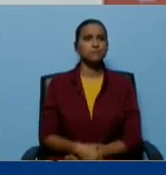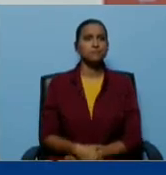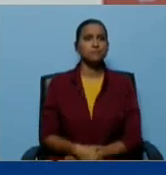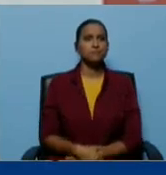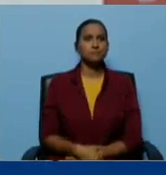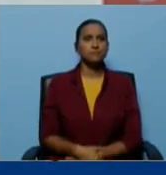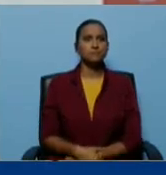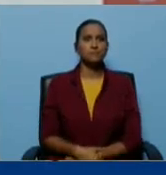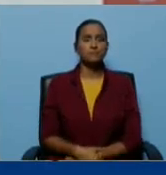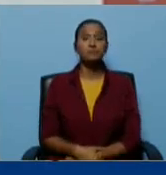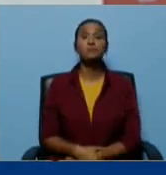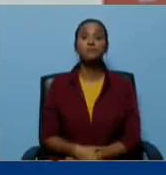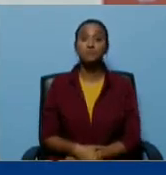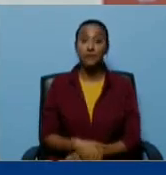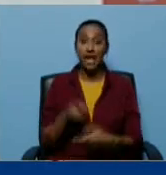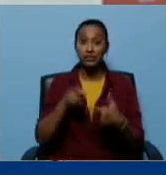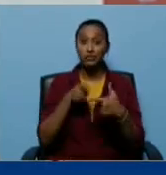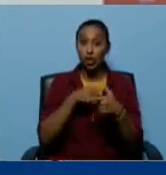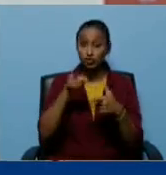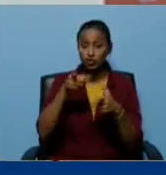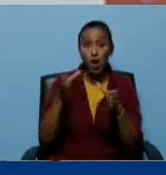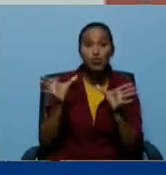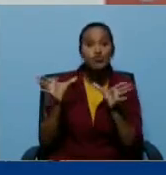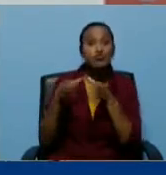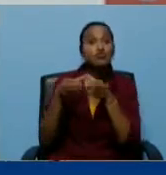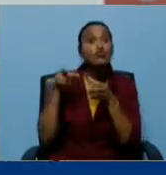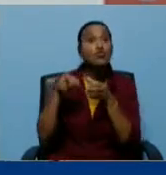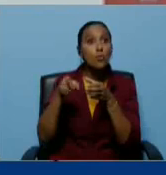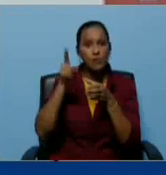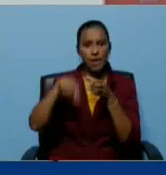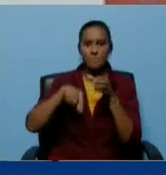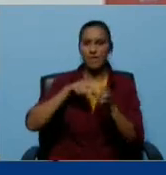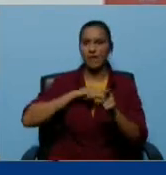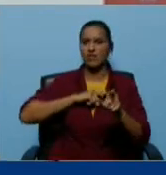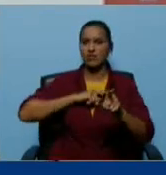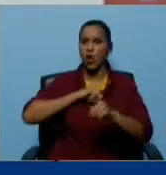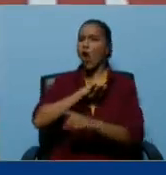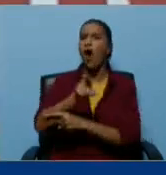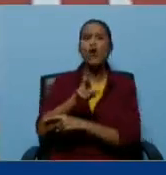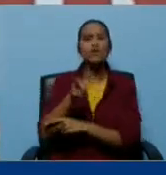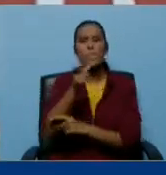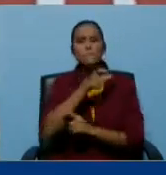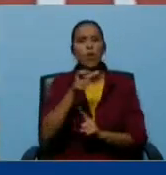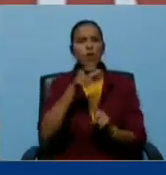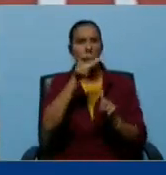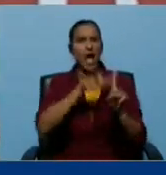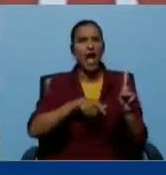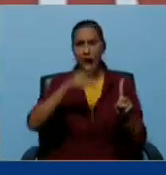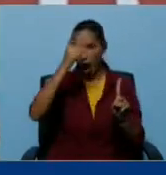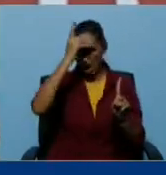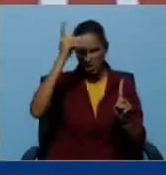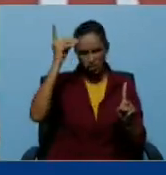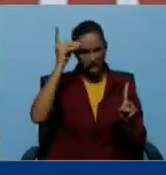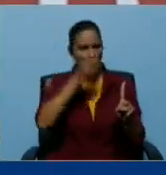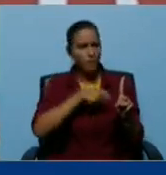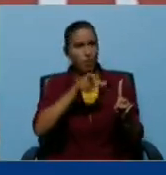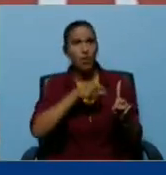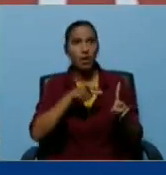Desde ahí dieron la orden de buscar a Diosdado hasta debajo de las piedras. ¿O te olvidaste de eso, Diosdado?